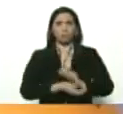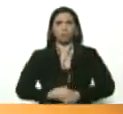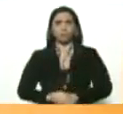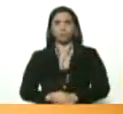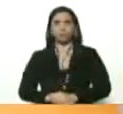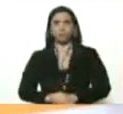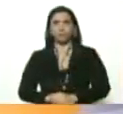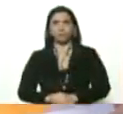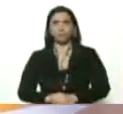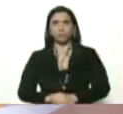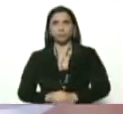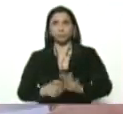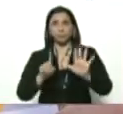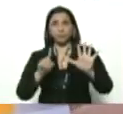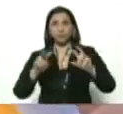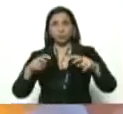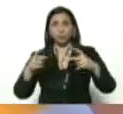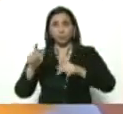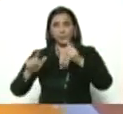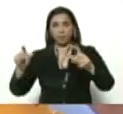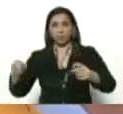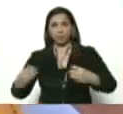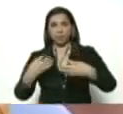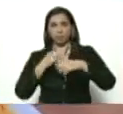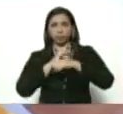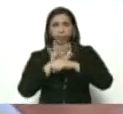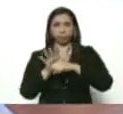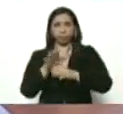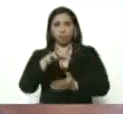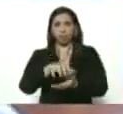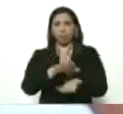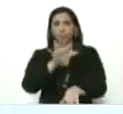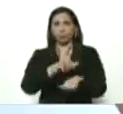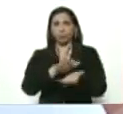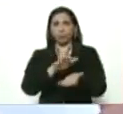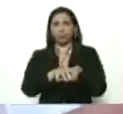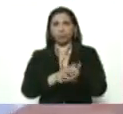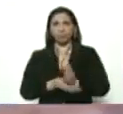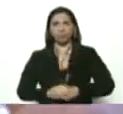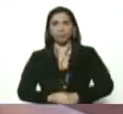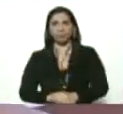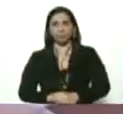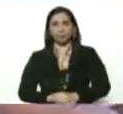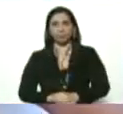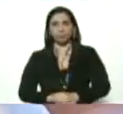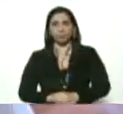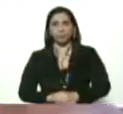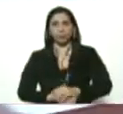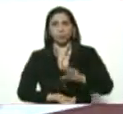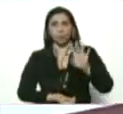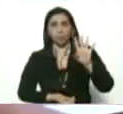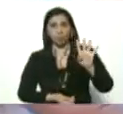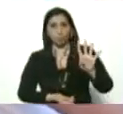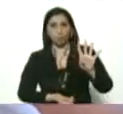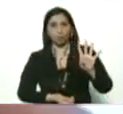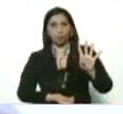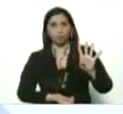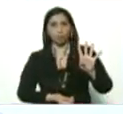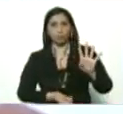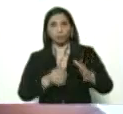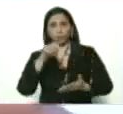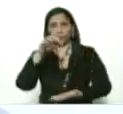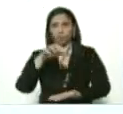esparta seis nuevos casos en el estado nueva esparta cuatro casos en el